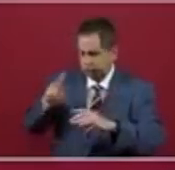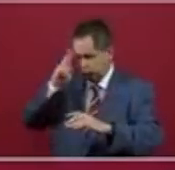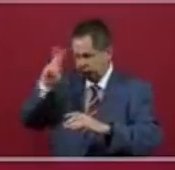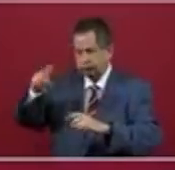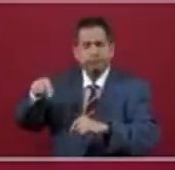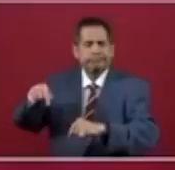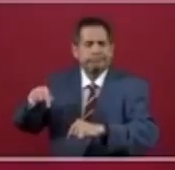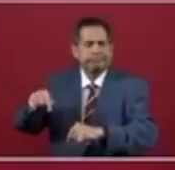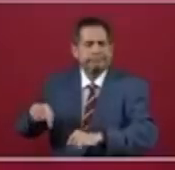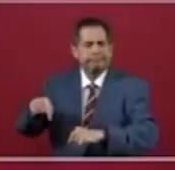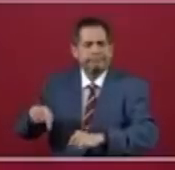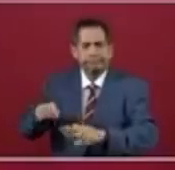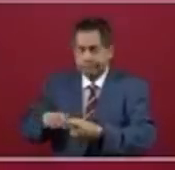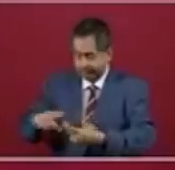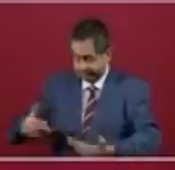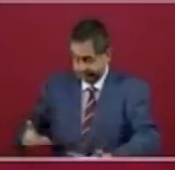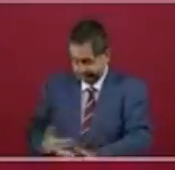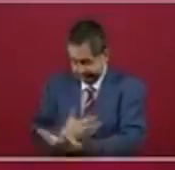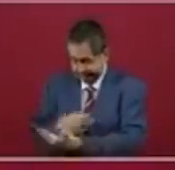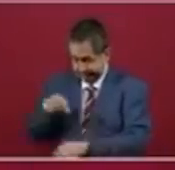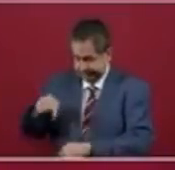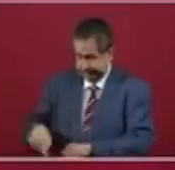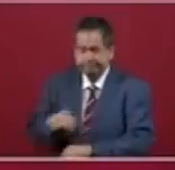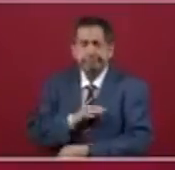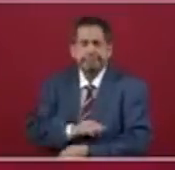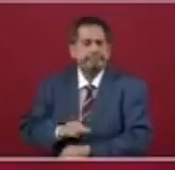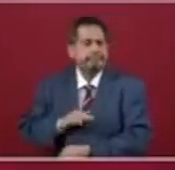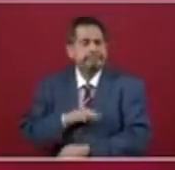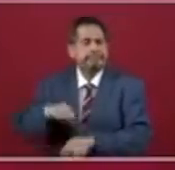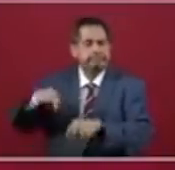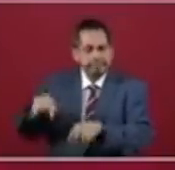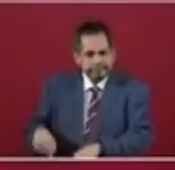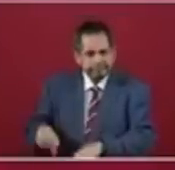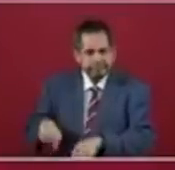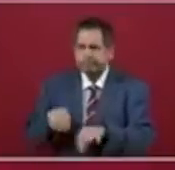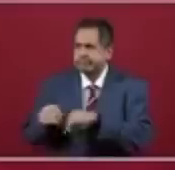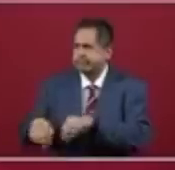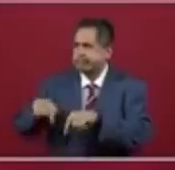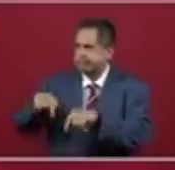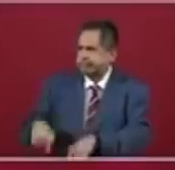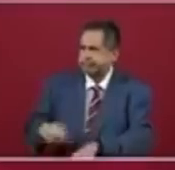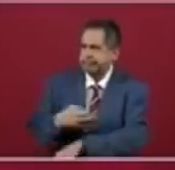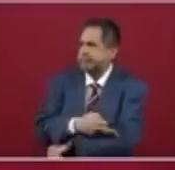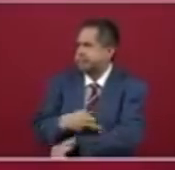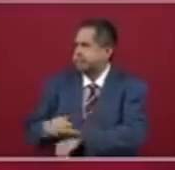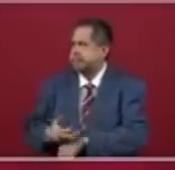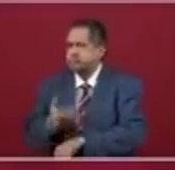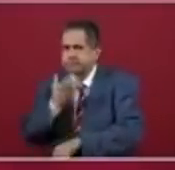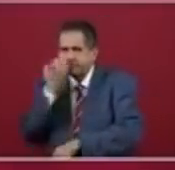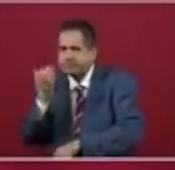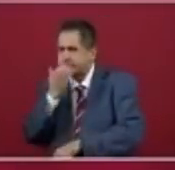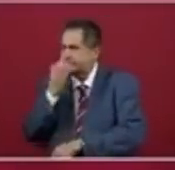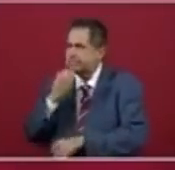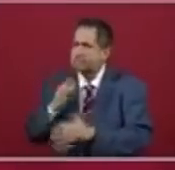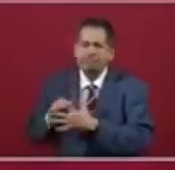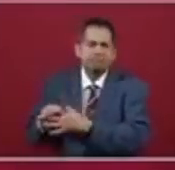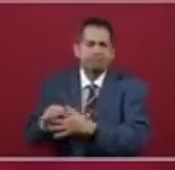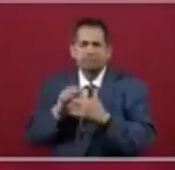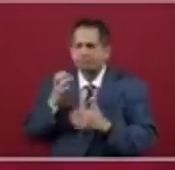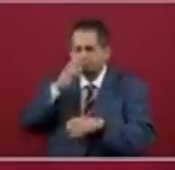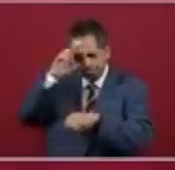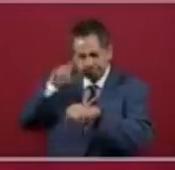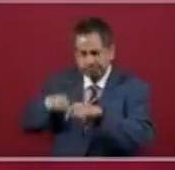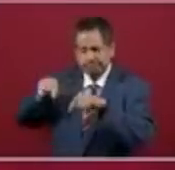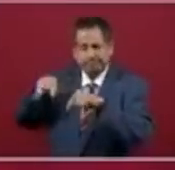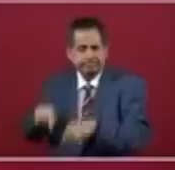felices donde nacieron, donde están sus familiares, sus costumbres, sus